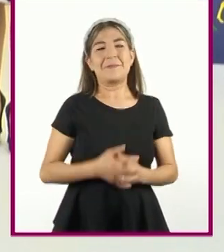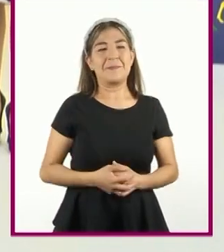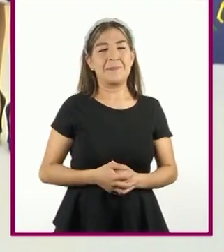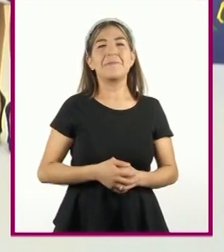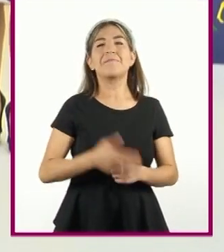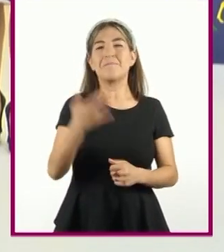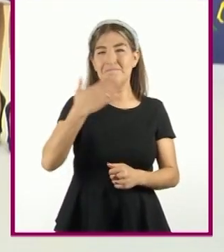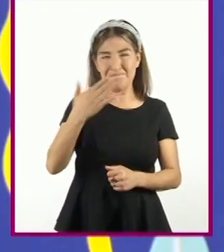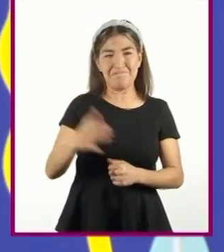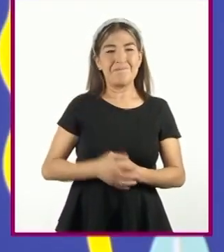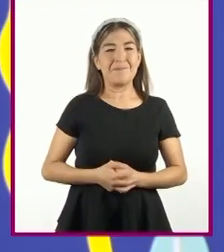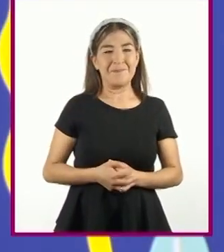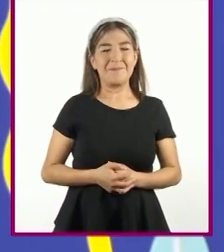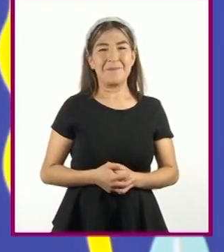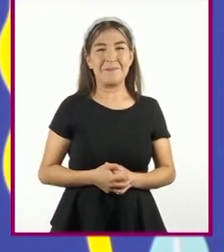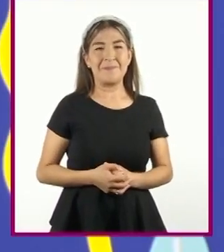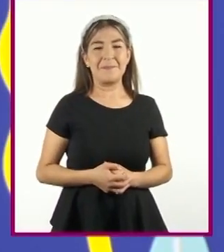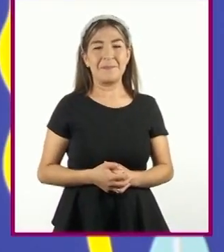Por supuesto.